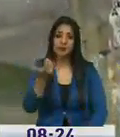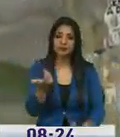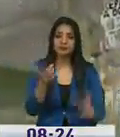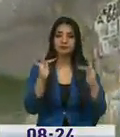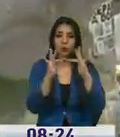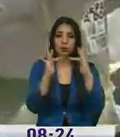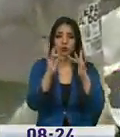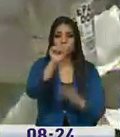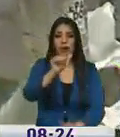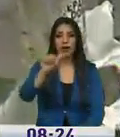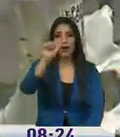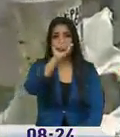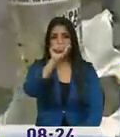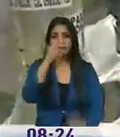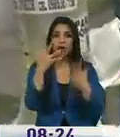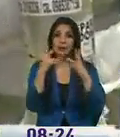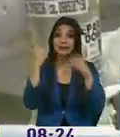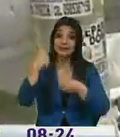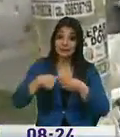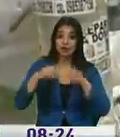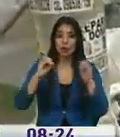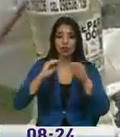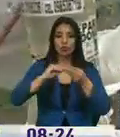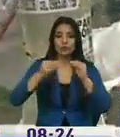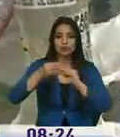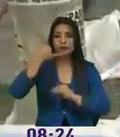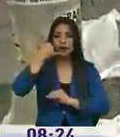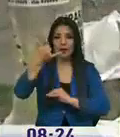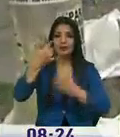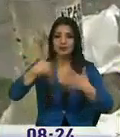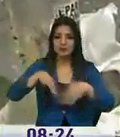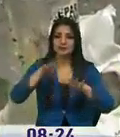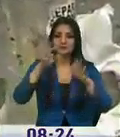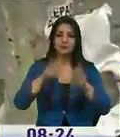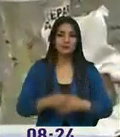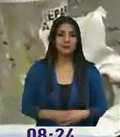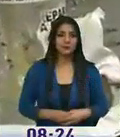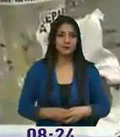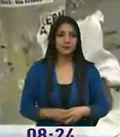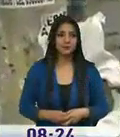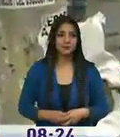a Obrasquito y también a los números de teléfono que ya hemos denunciado.